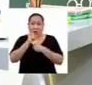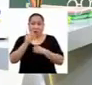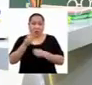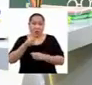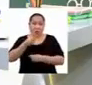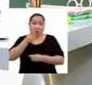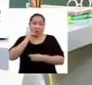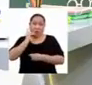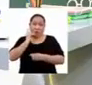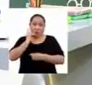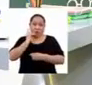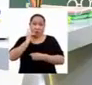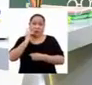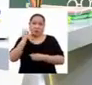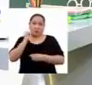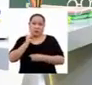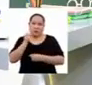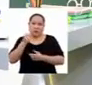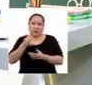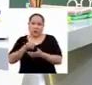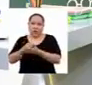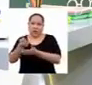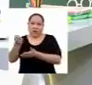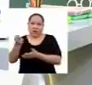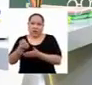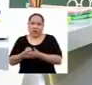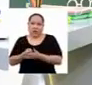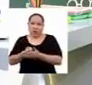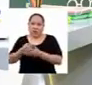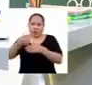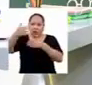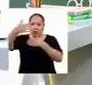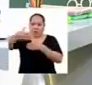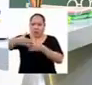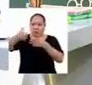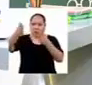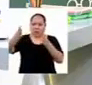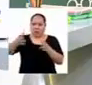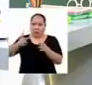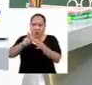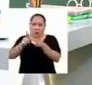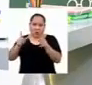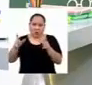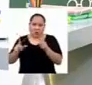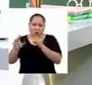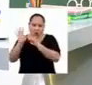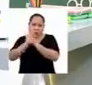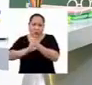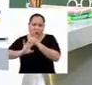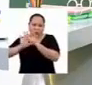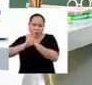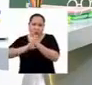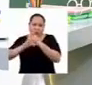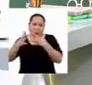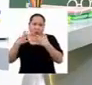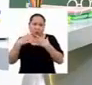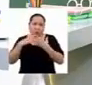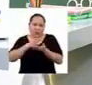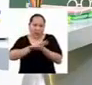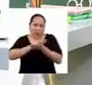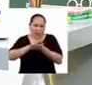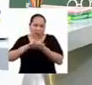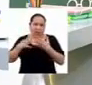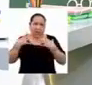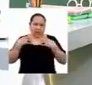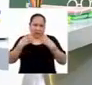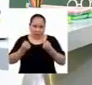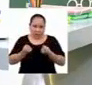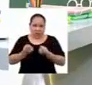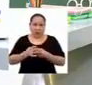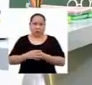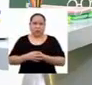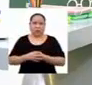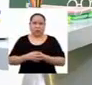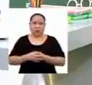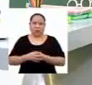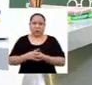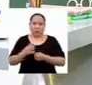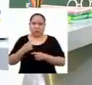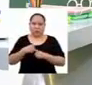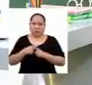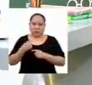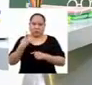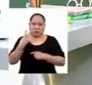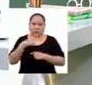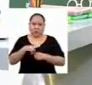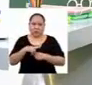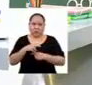desayunado. Obvio, me lo compré en un puesto que tenía todos los protocolos de higiene, como debe ser. Como verán,